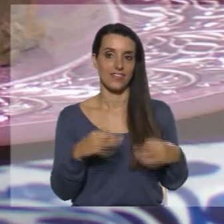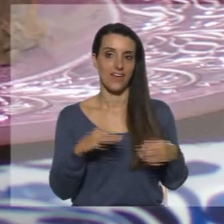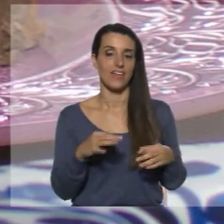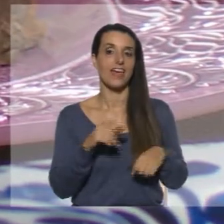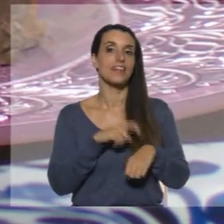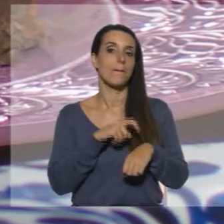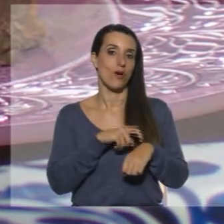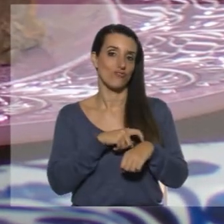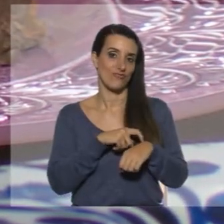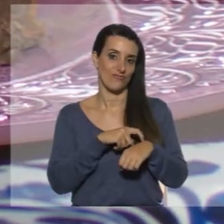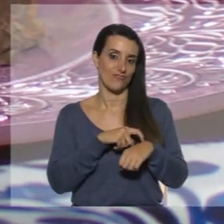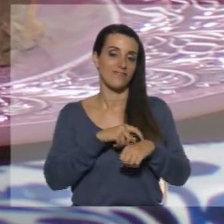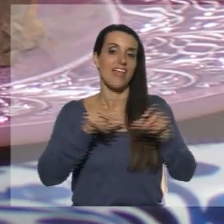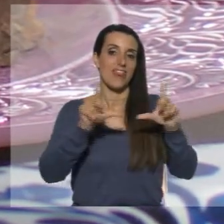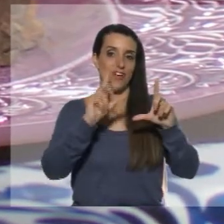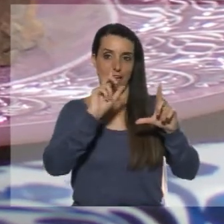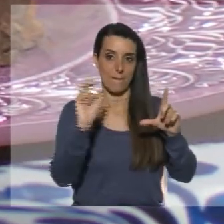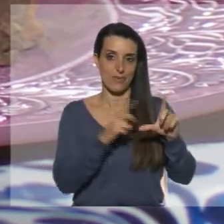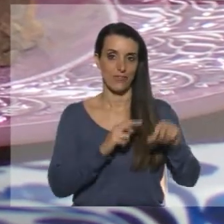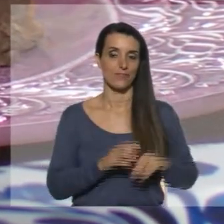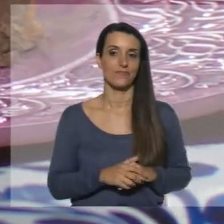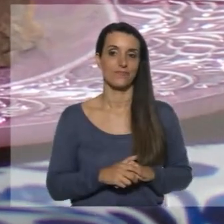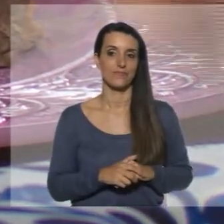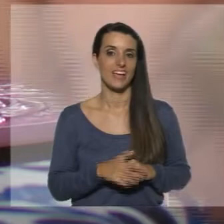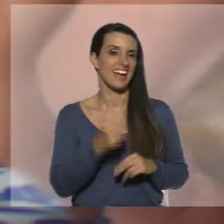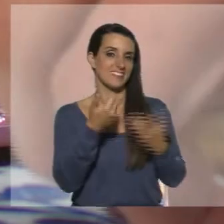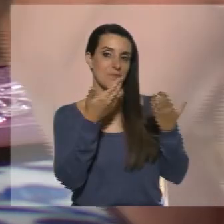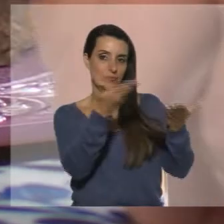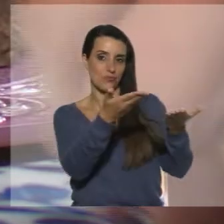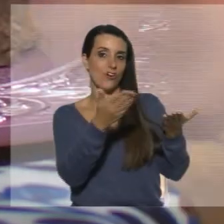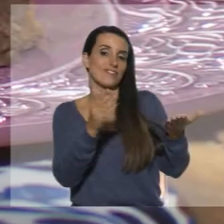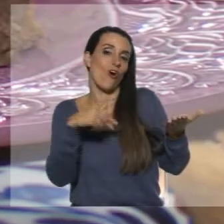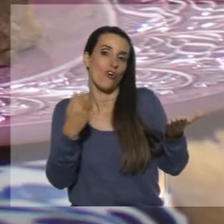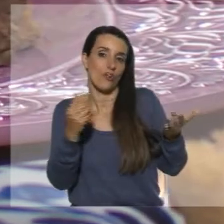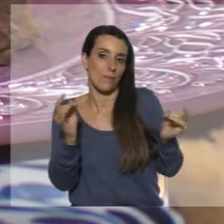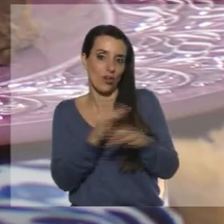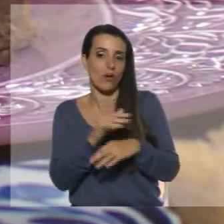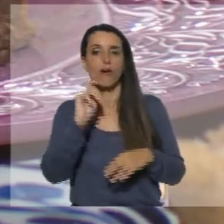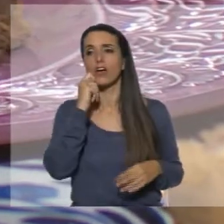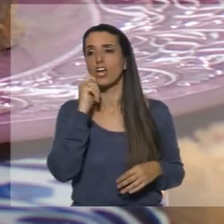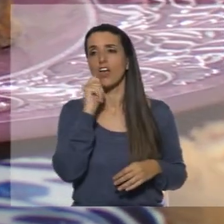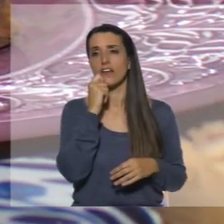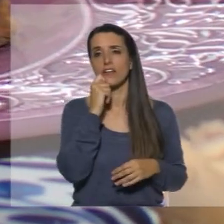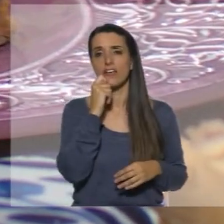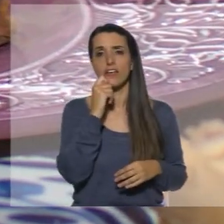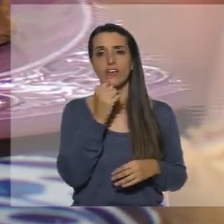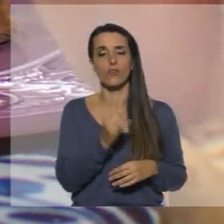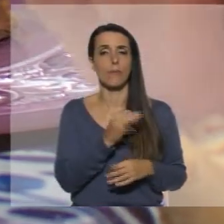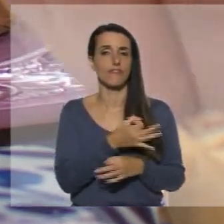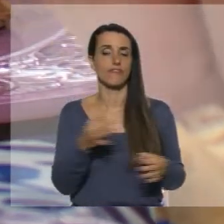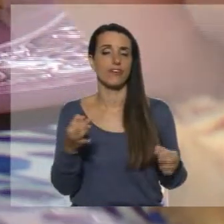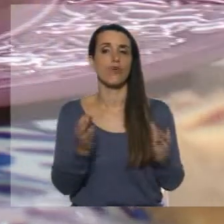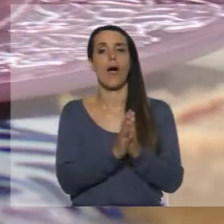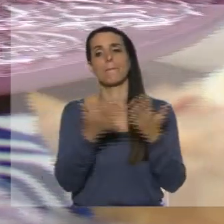en la televisión, pero no da para que ya esté pronto el que recién pusimos al horno. No. Miren qué rico. Ahí va. Y ahí estamos. Pero